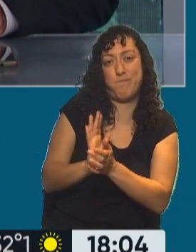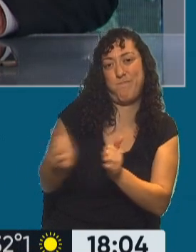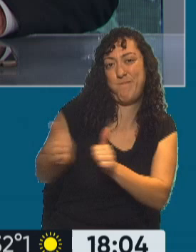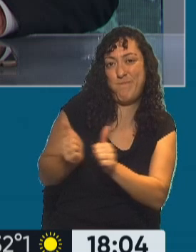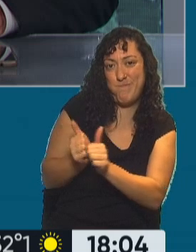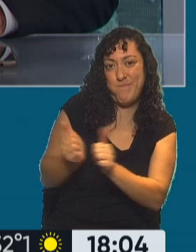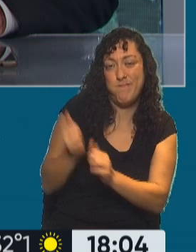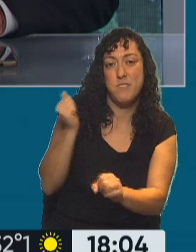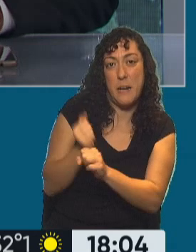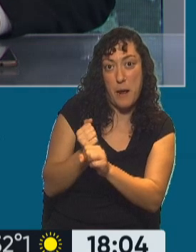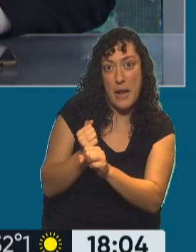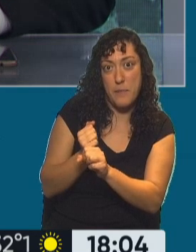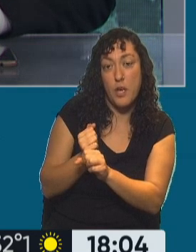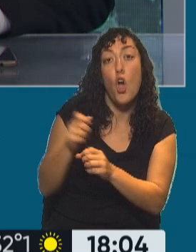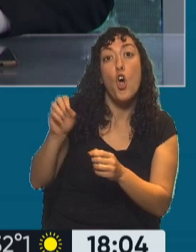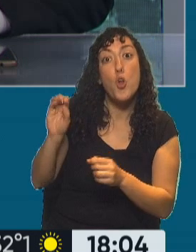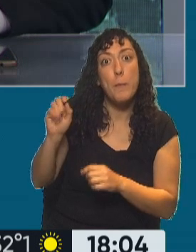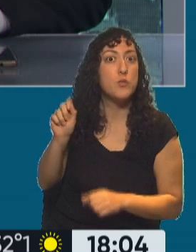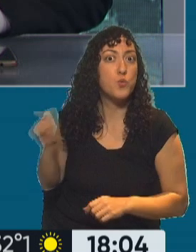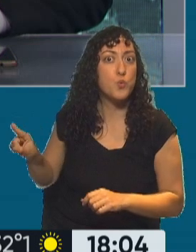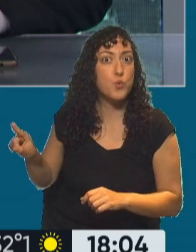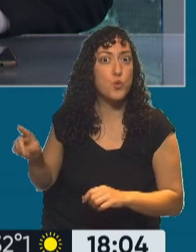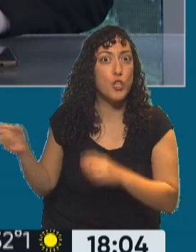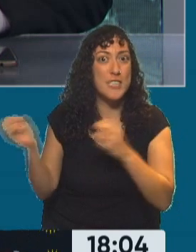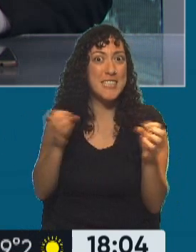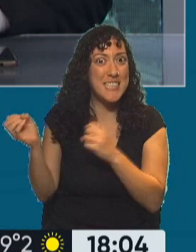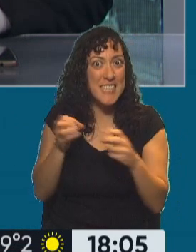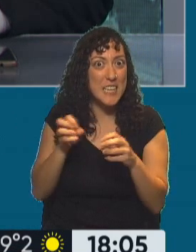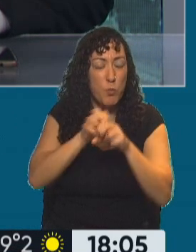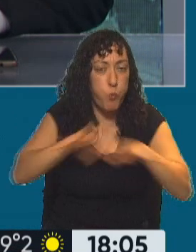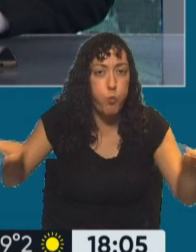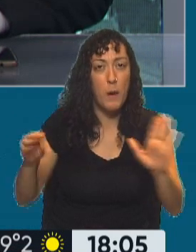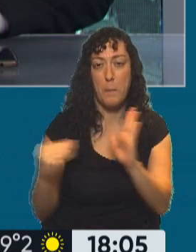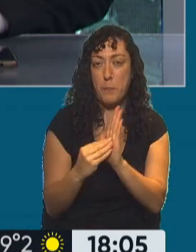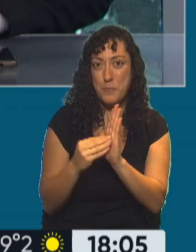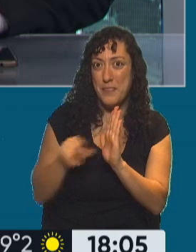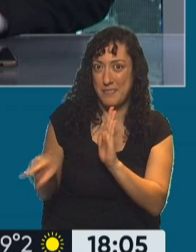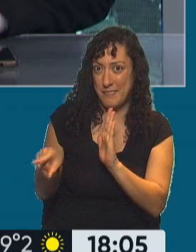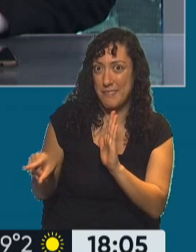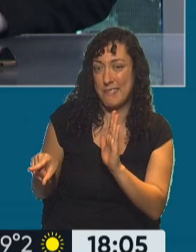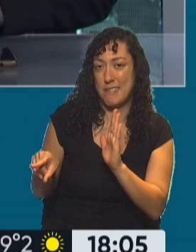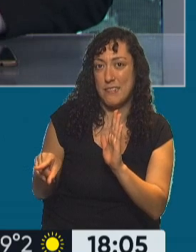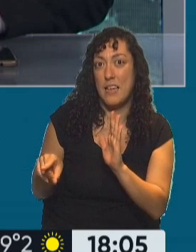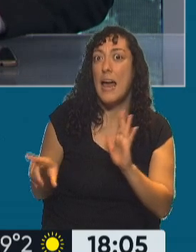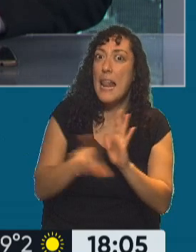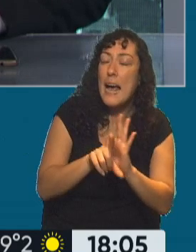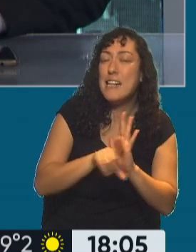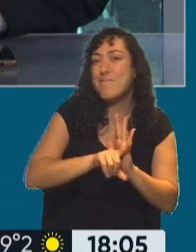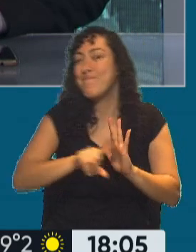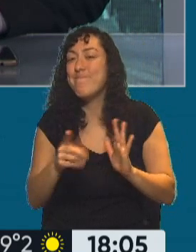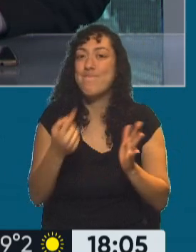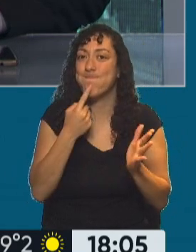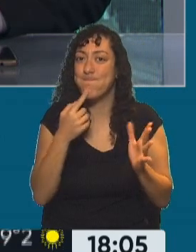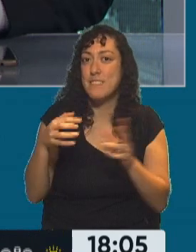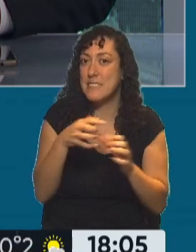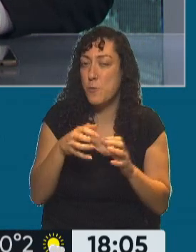su nombre mencionado en algunos de esos chats filtrados cuya legalidad está en discusión respecto de una